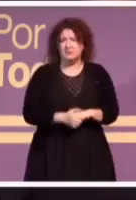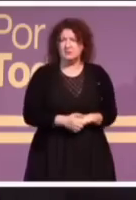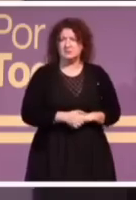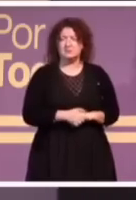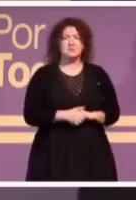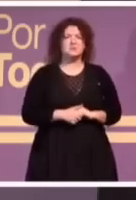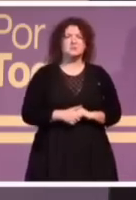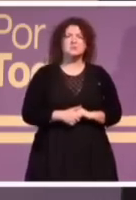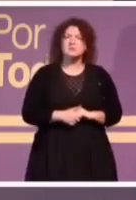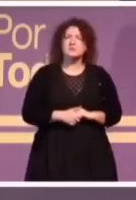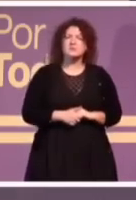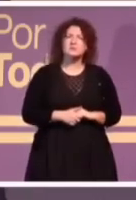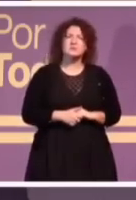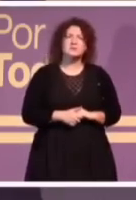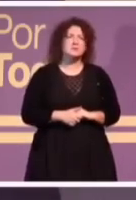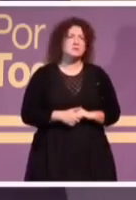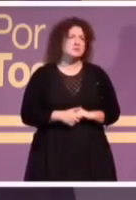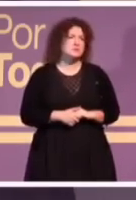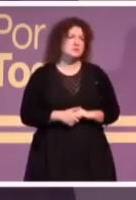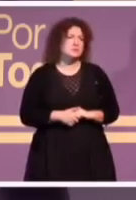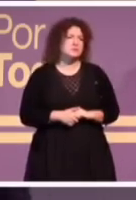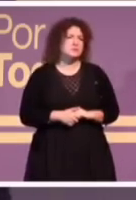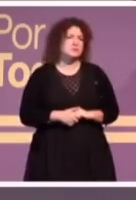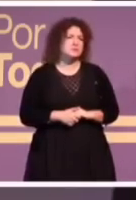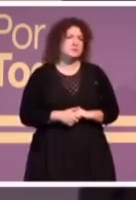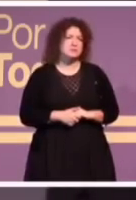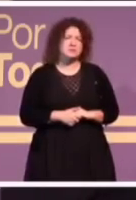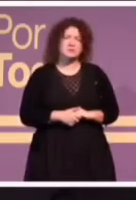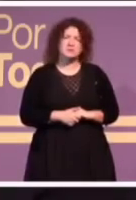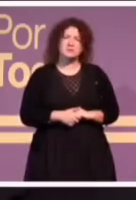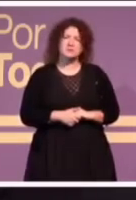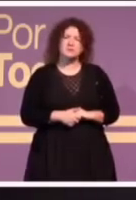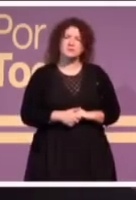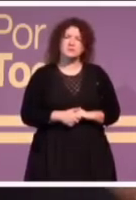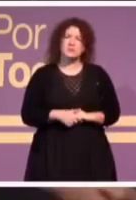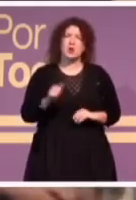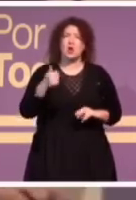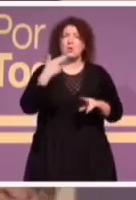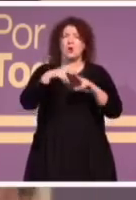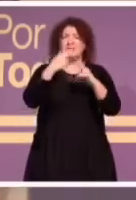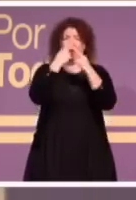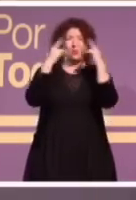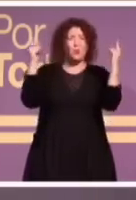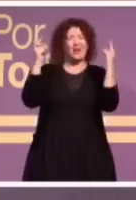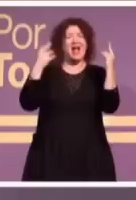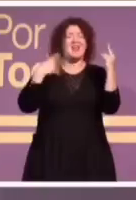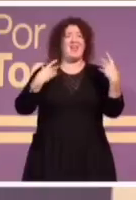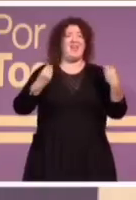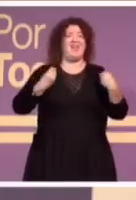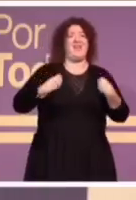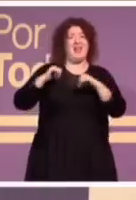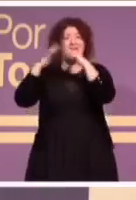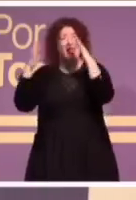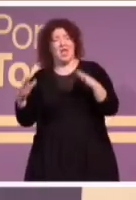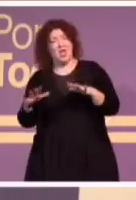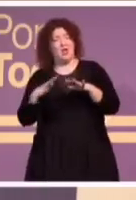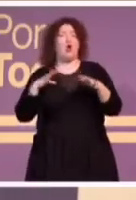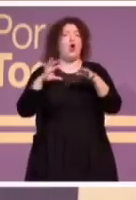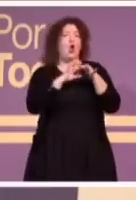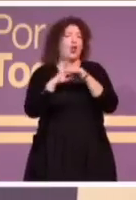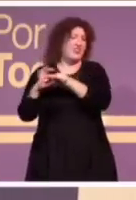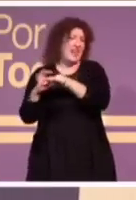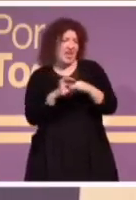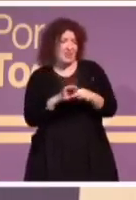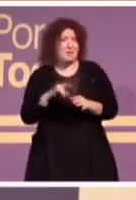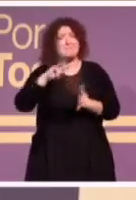Pero es que también, compañeras, hemos desplegado la primera política pública de conciliación que se organiza a nivel estatal, el